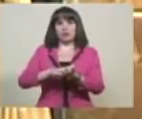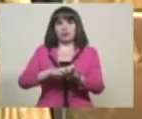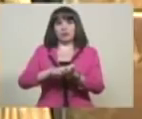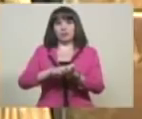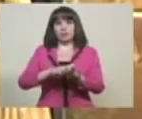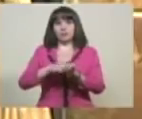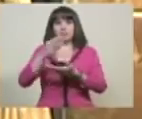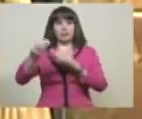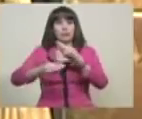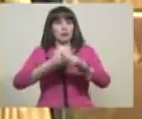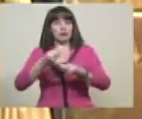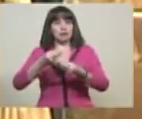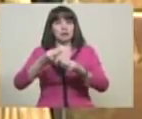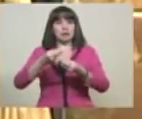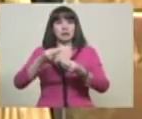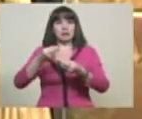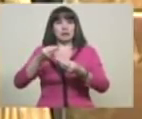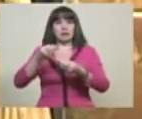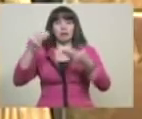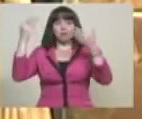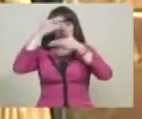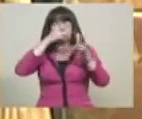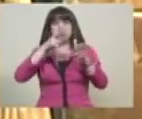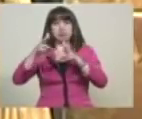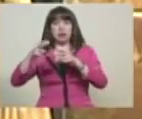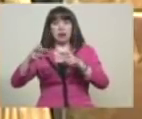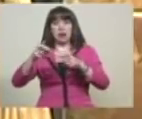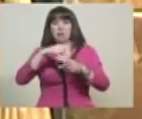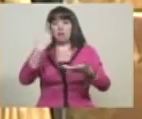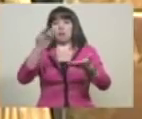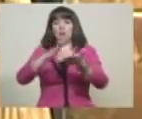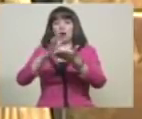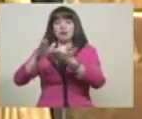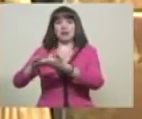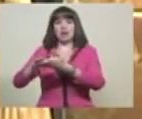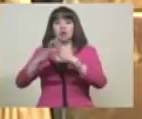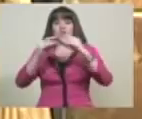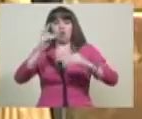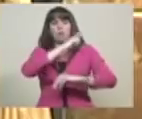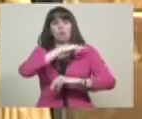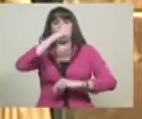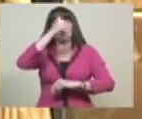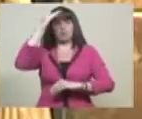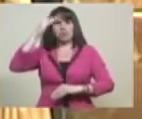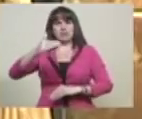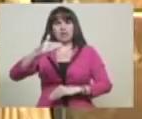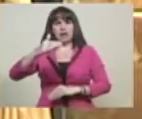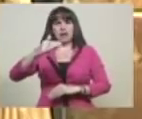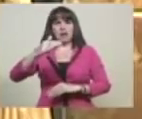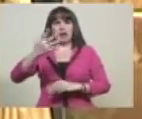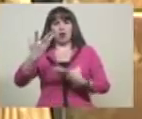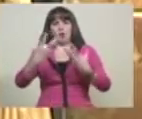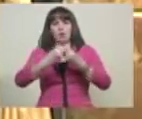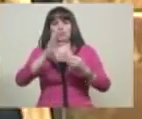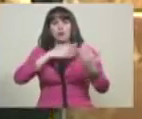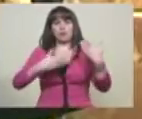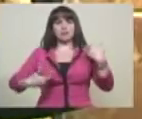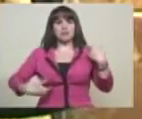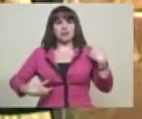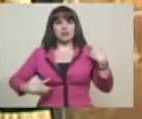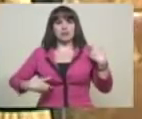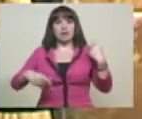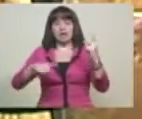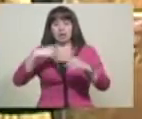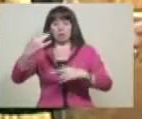de acciones. El atentado terrorista, matar a todo el alto mando militar y político del país, incluyendo al presidente, y